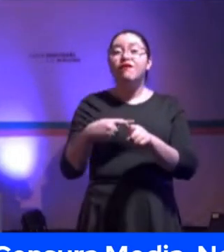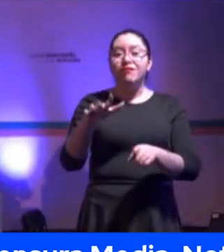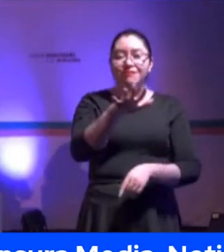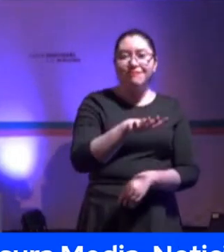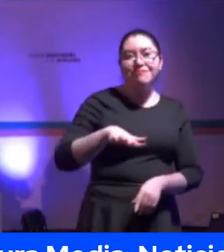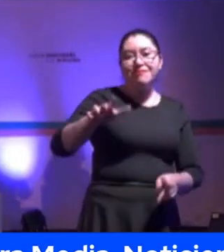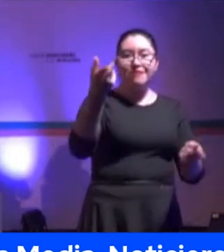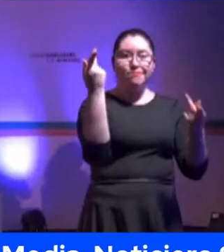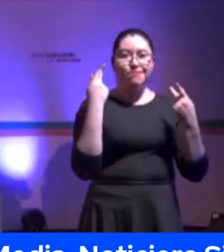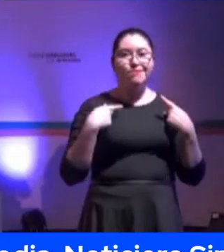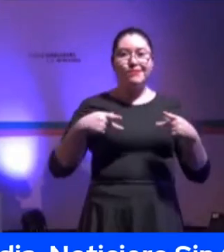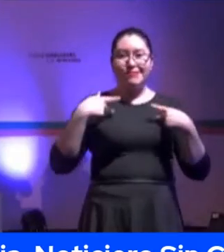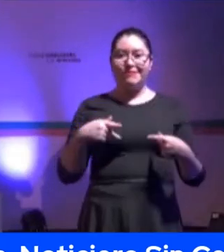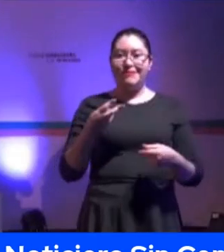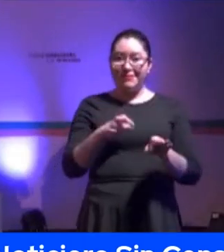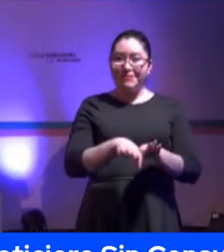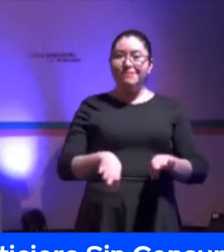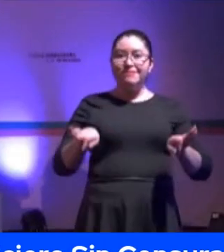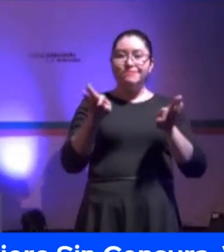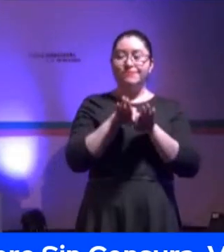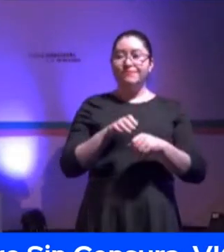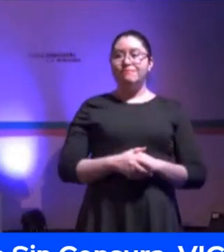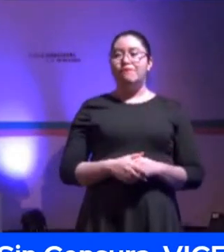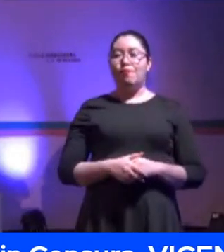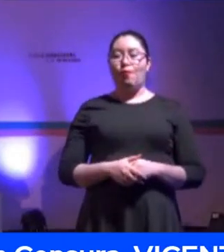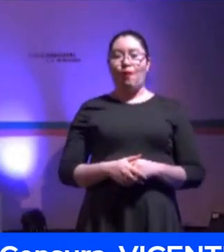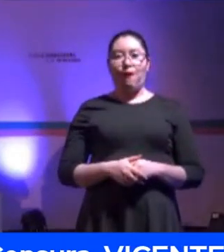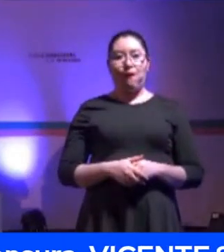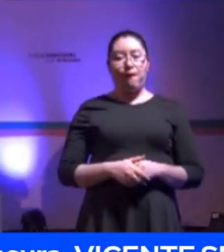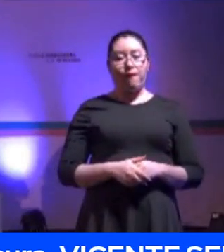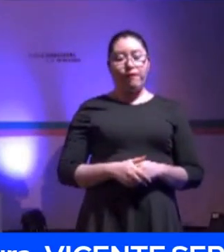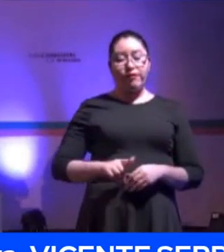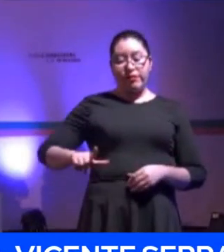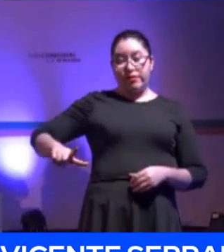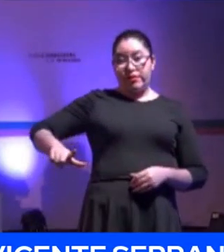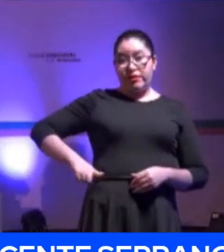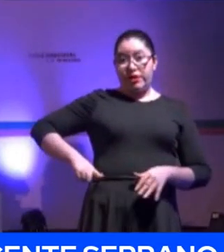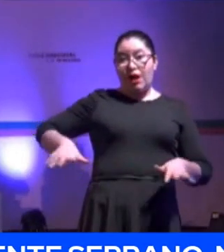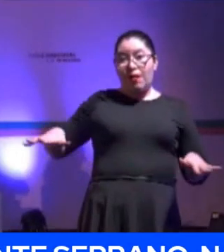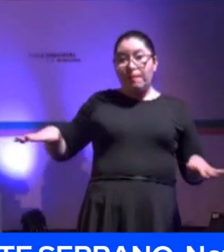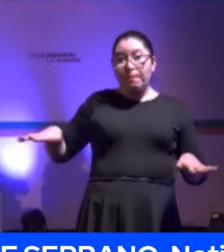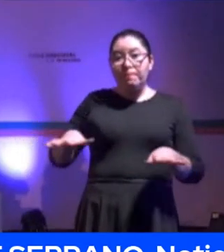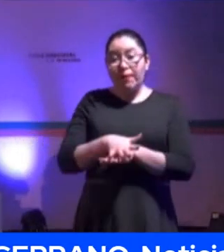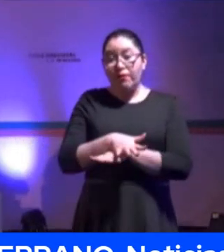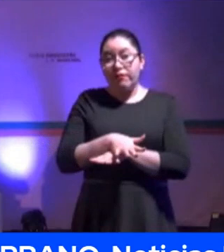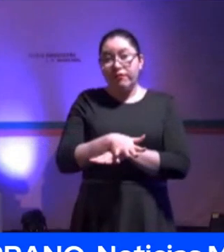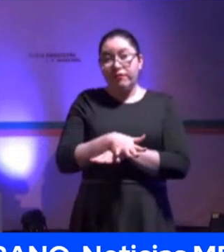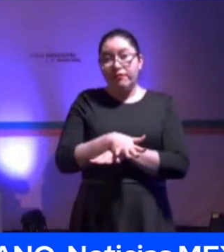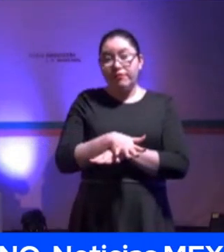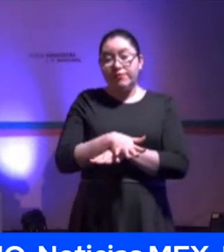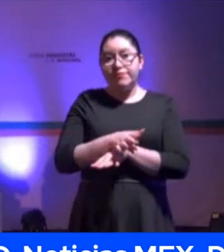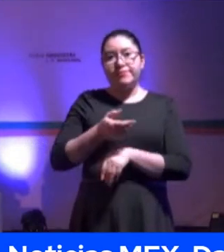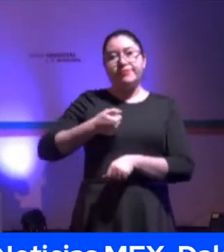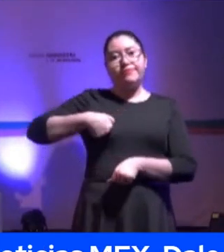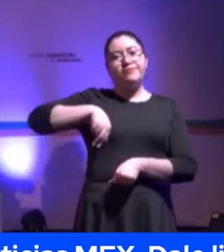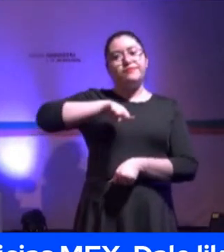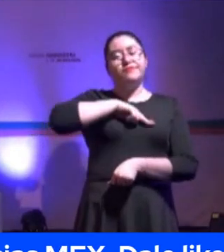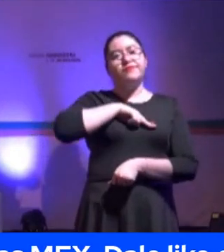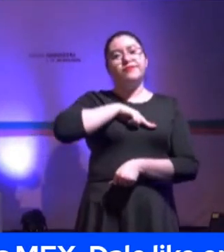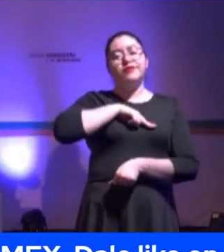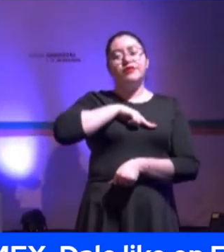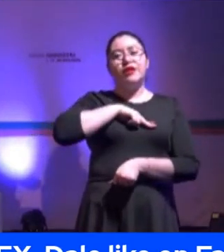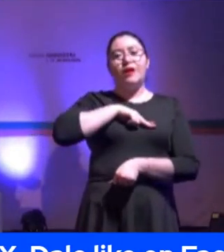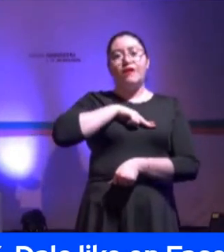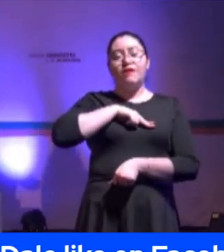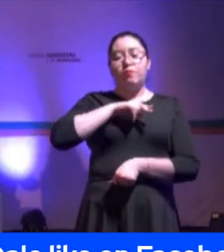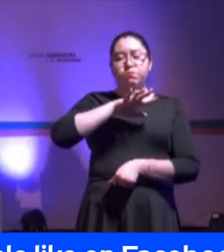gente. Y cuando pase este gobierno, nosotros seguiremos buscando lo que